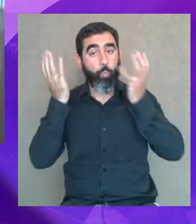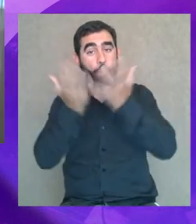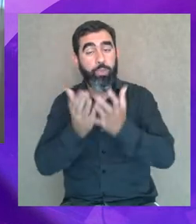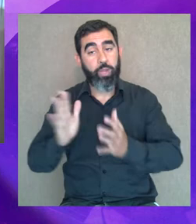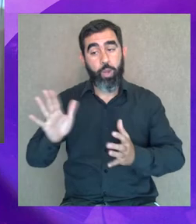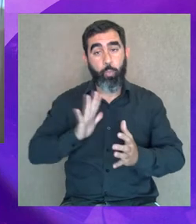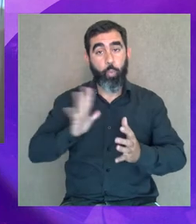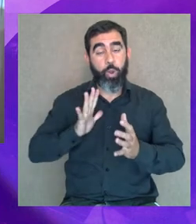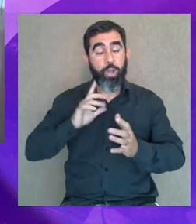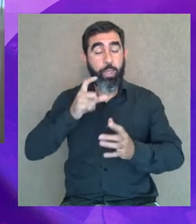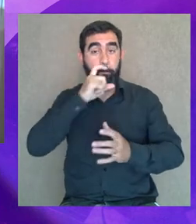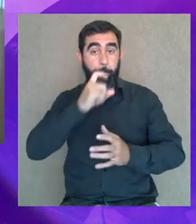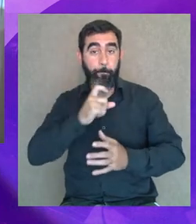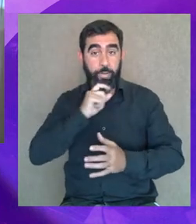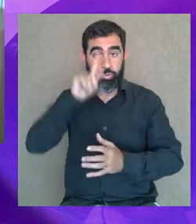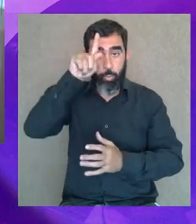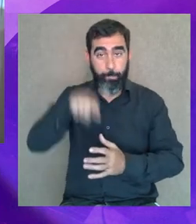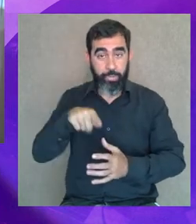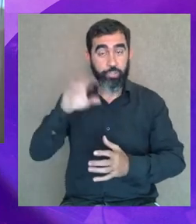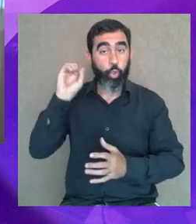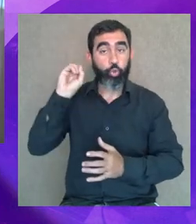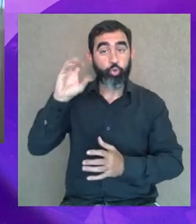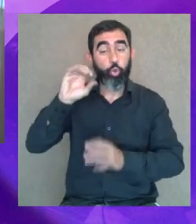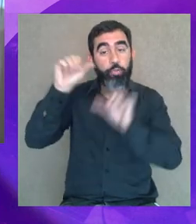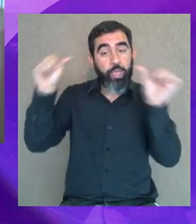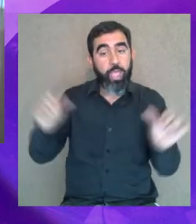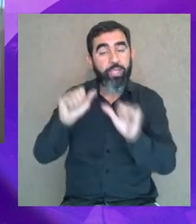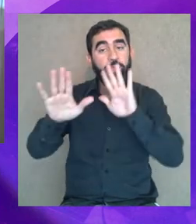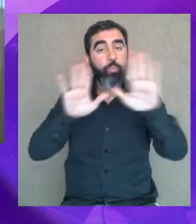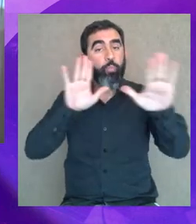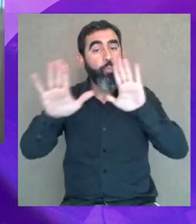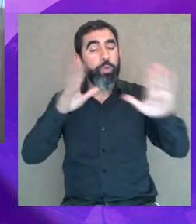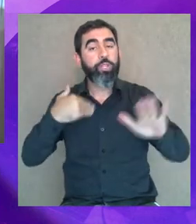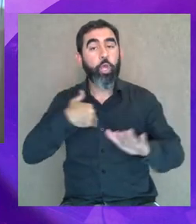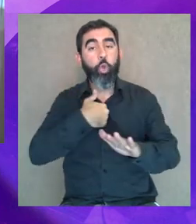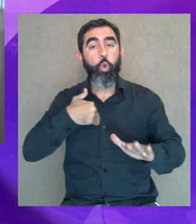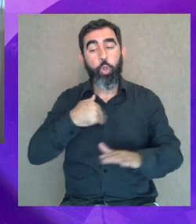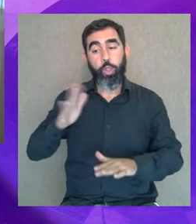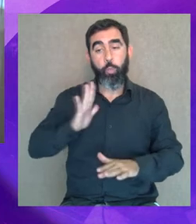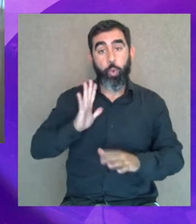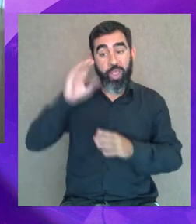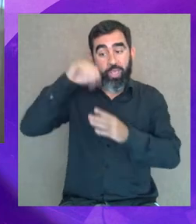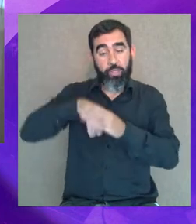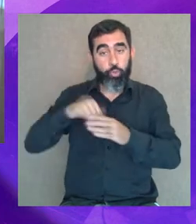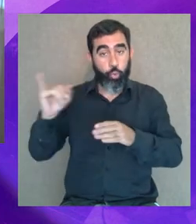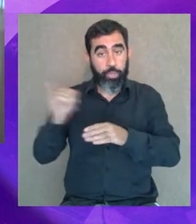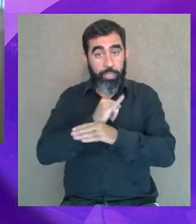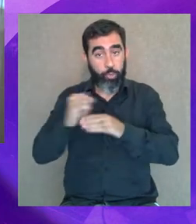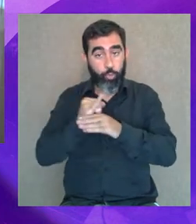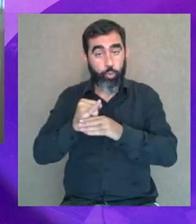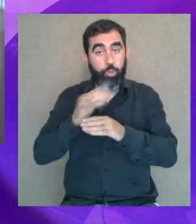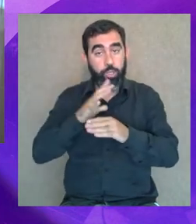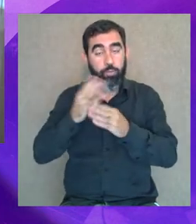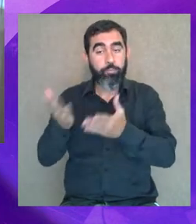homenajes a nivel mundial a las mujeres durante el mes de marzo el sol se está realizando una exposición sobre el rol de la mujer en esta institución